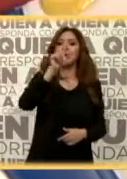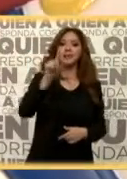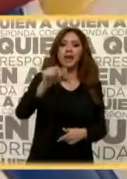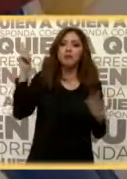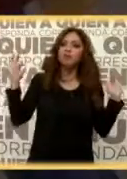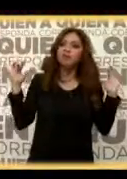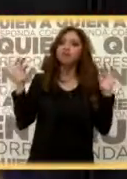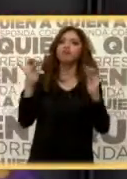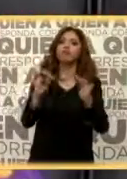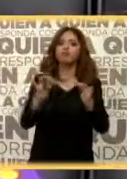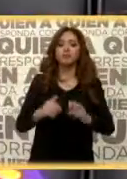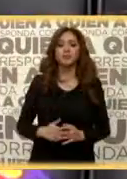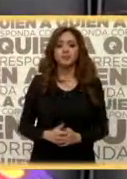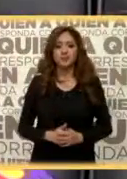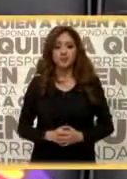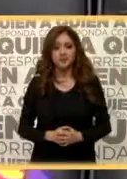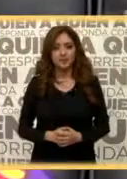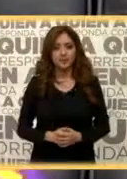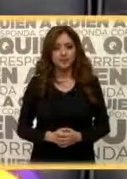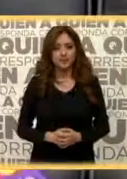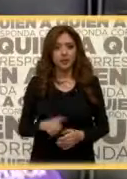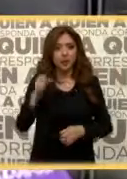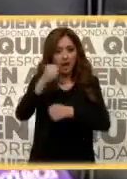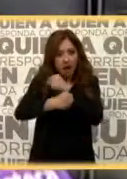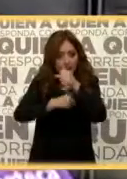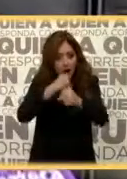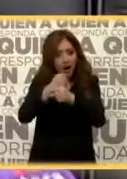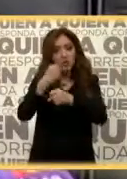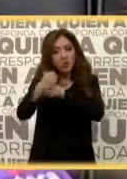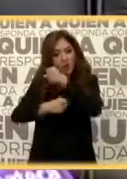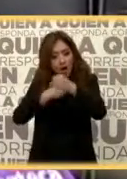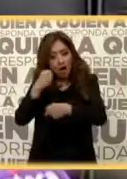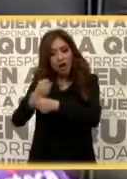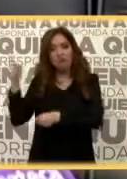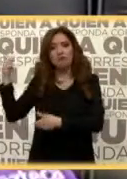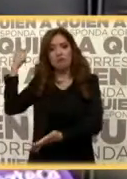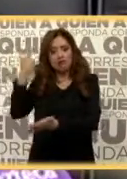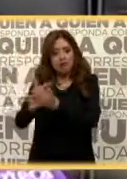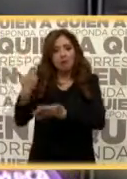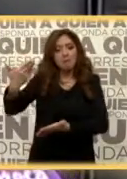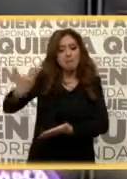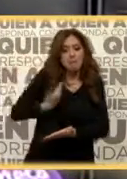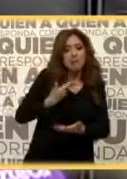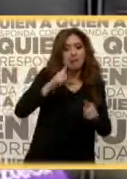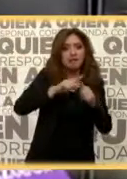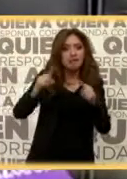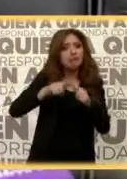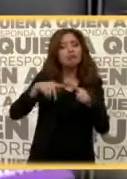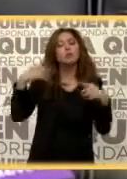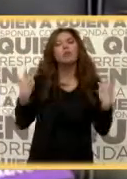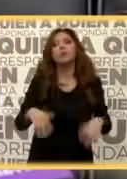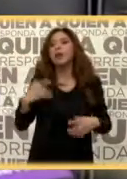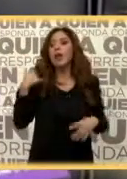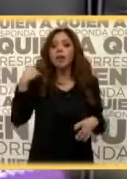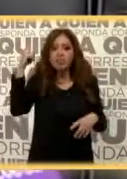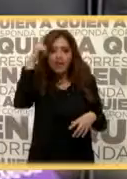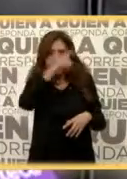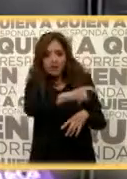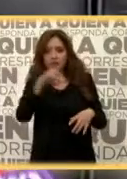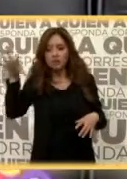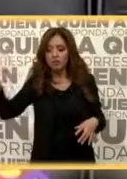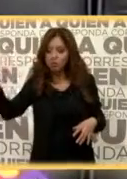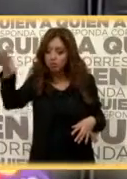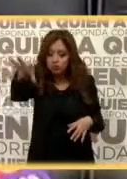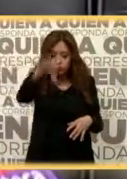atracciones. Cada año el señor Garrala nos pone retos diferentes, retos nuevos. Es bien difícil juntar todas las áreas y